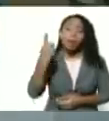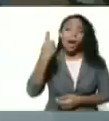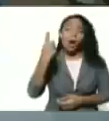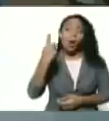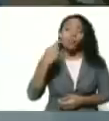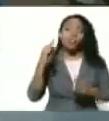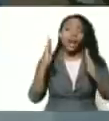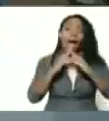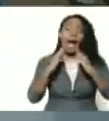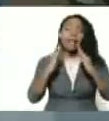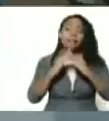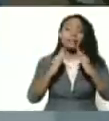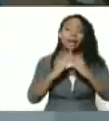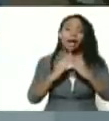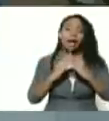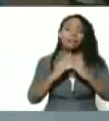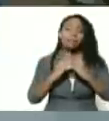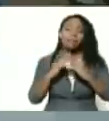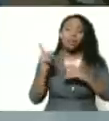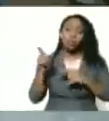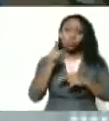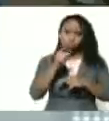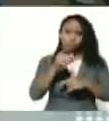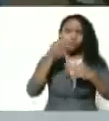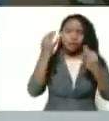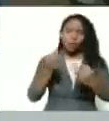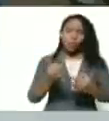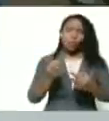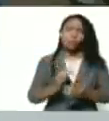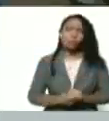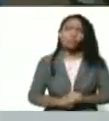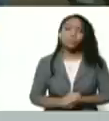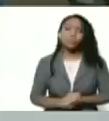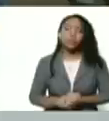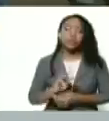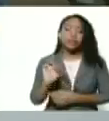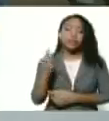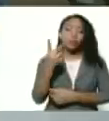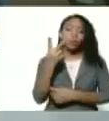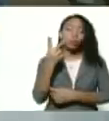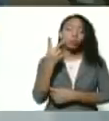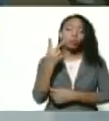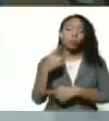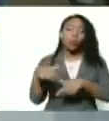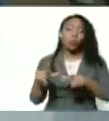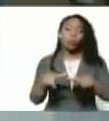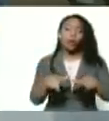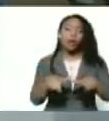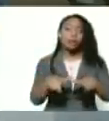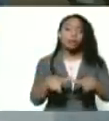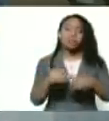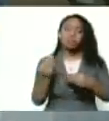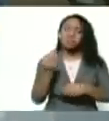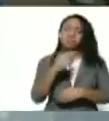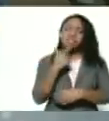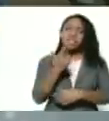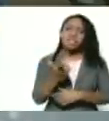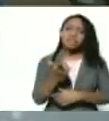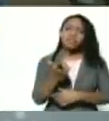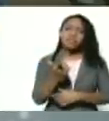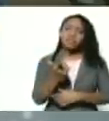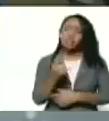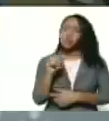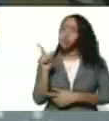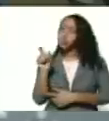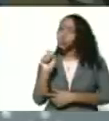las casitas, ten esa seguridad. Y en segundo lugar, ¿qué más vas a decir, Luis Alfredo? Es Luis